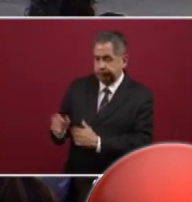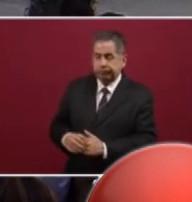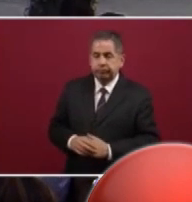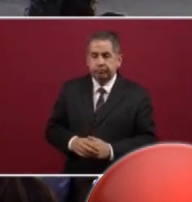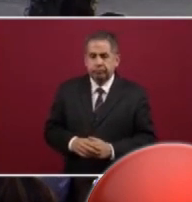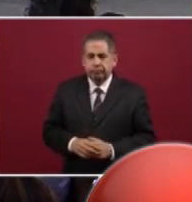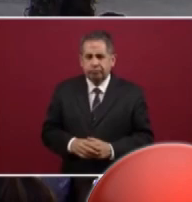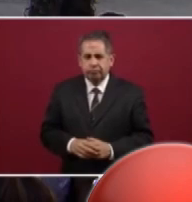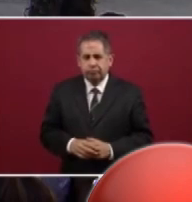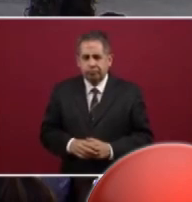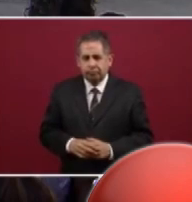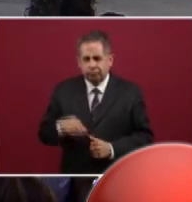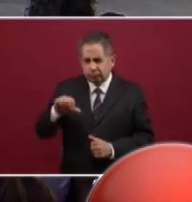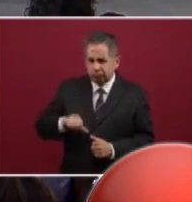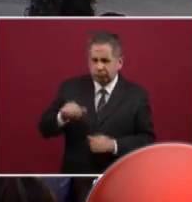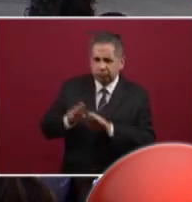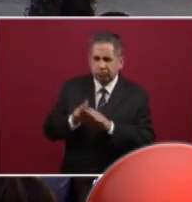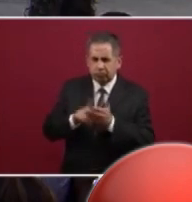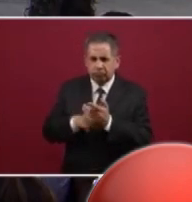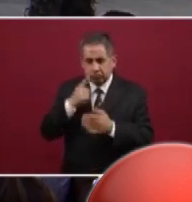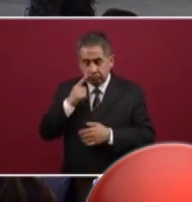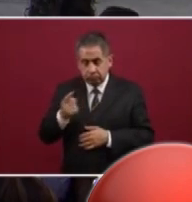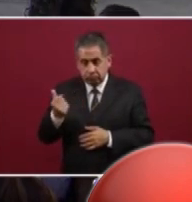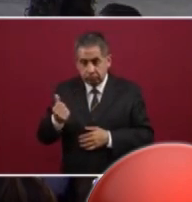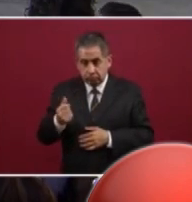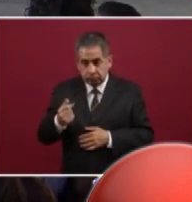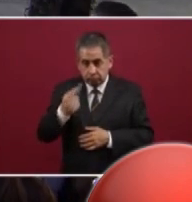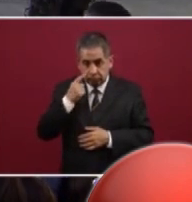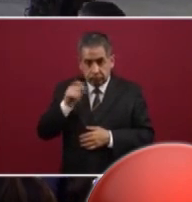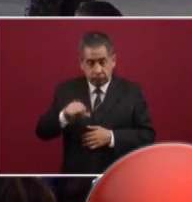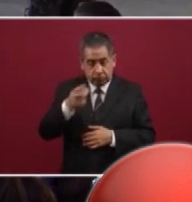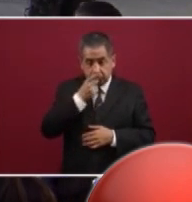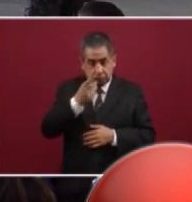No sé cómo estemos hoy. Bueno, ahí está.